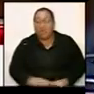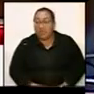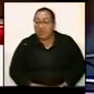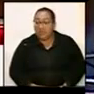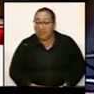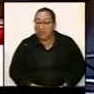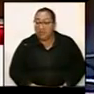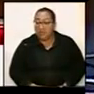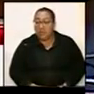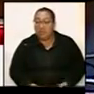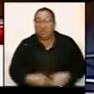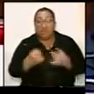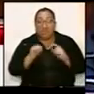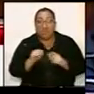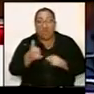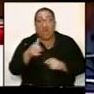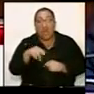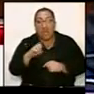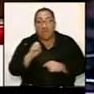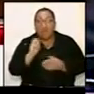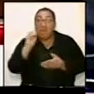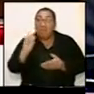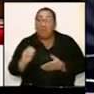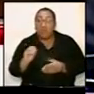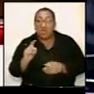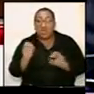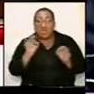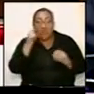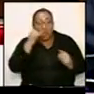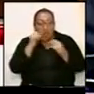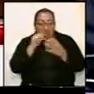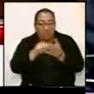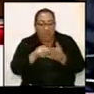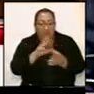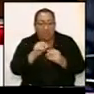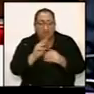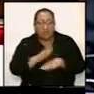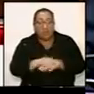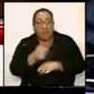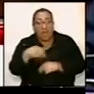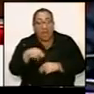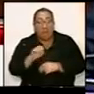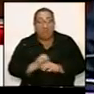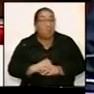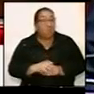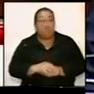para informar de la anemia? ¿Aplicaciones en celulares para combatir la anemia?